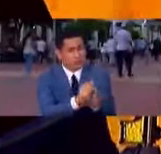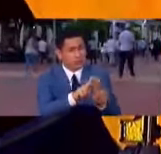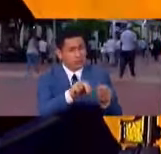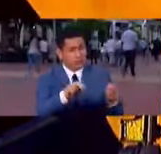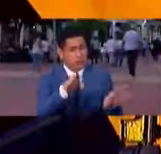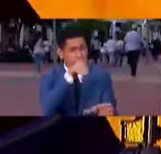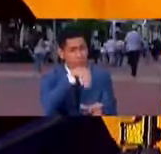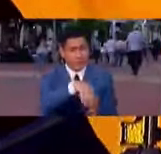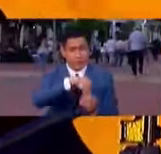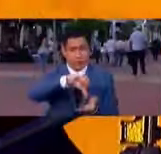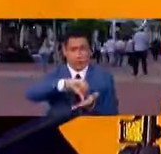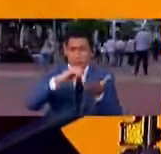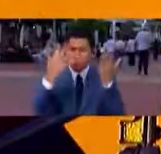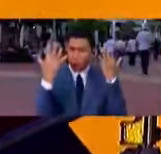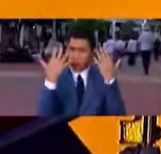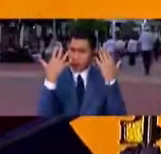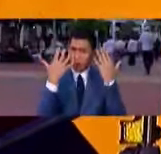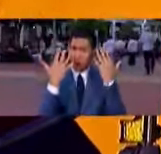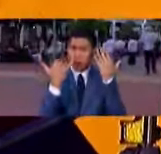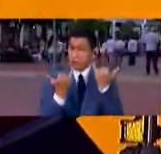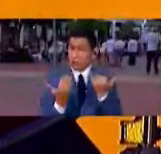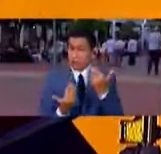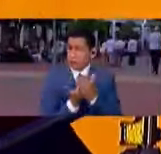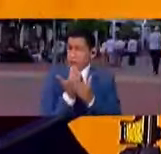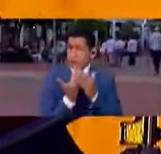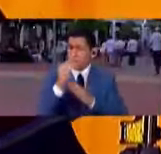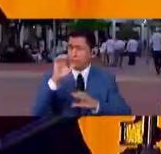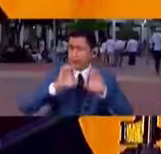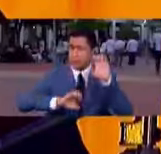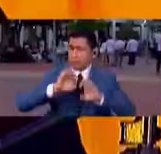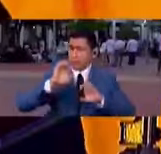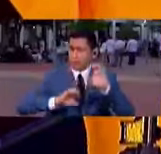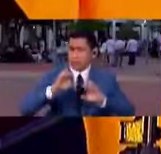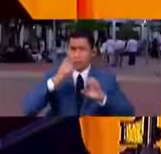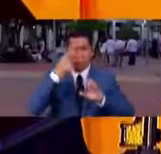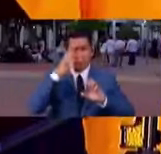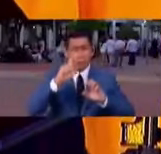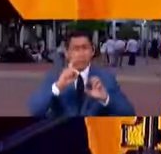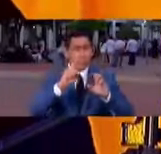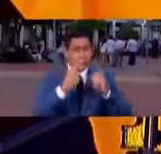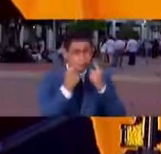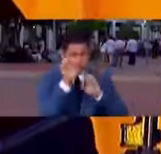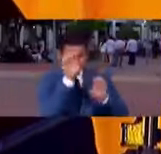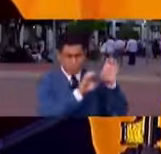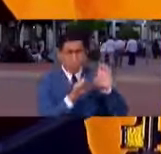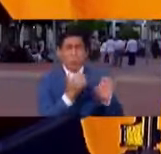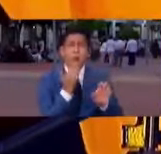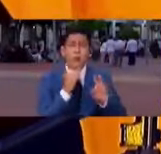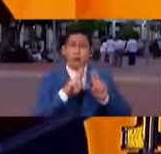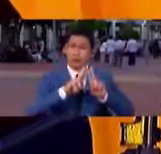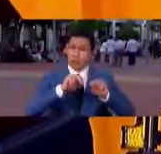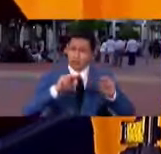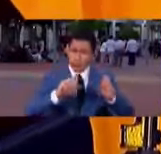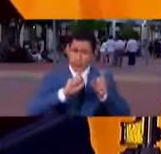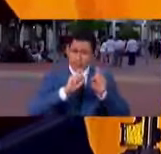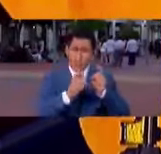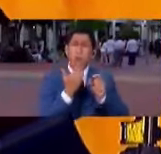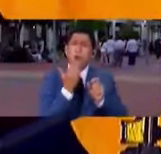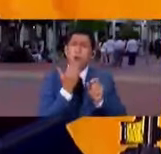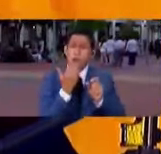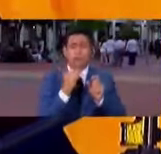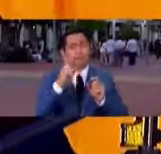urbanas de Guayaquil, generando estrategias de adaptación al cambio climático y mitigación de los gases de efecto